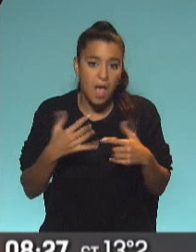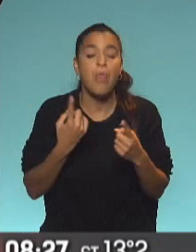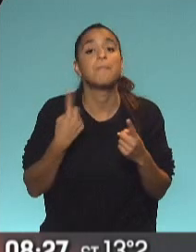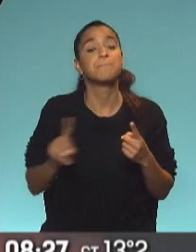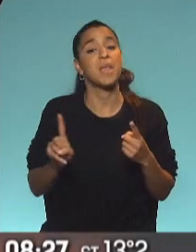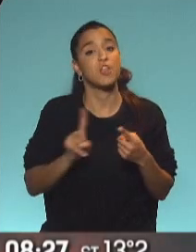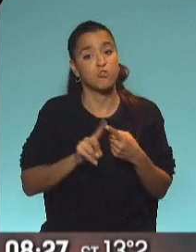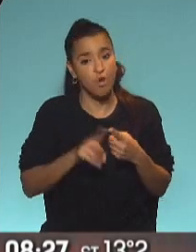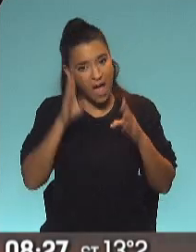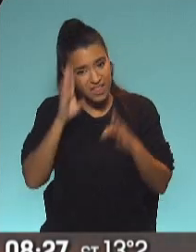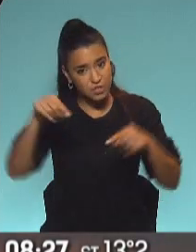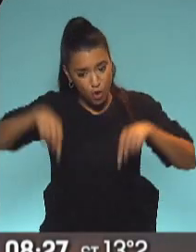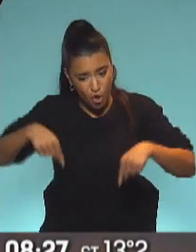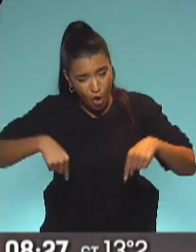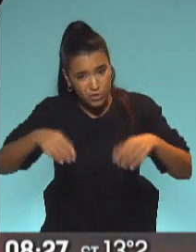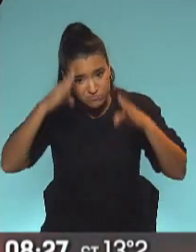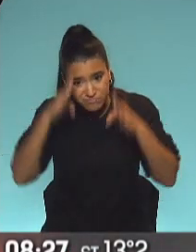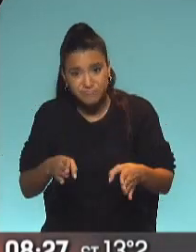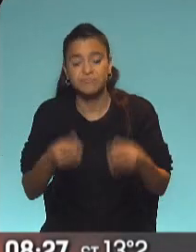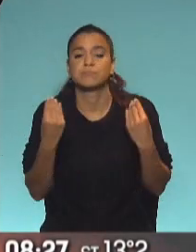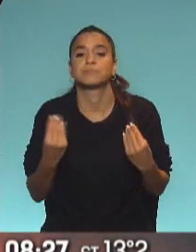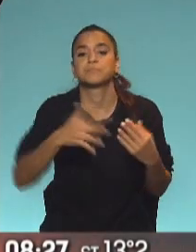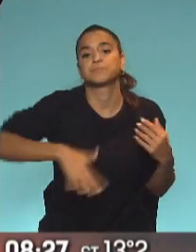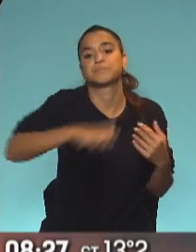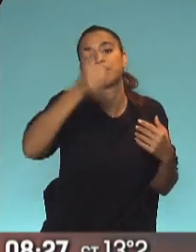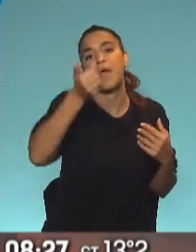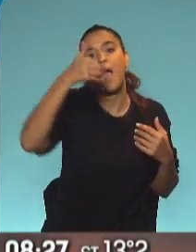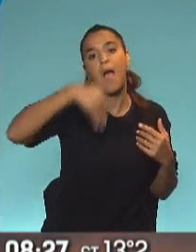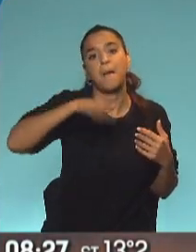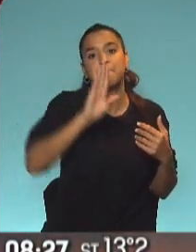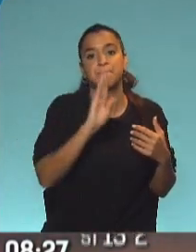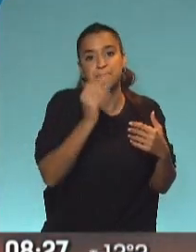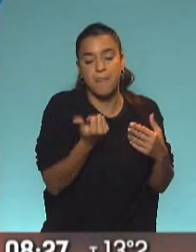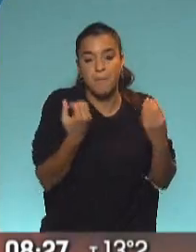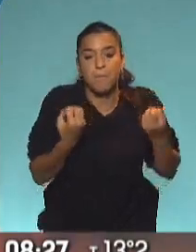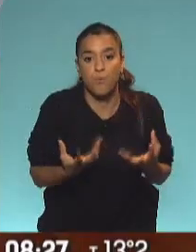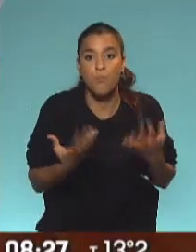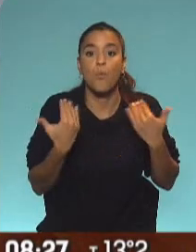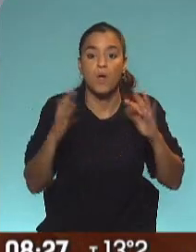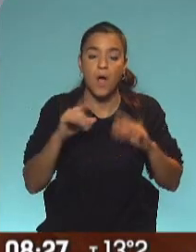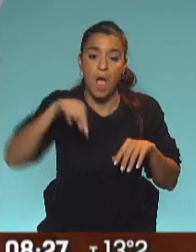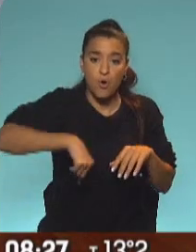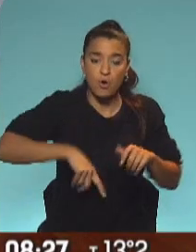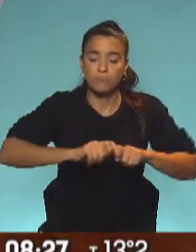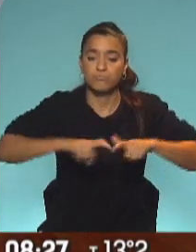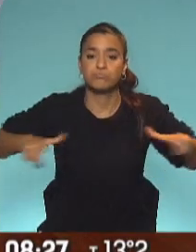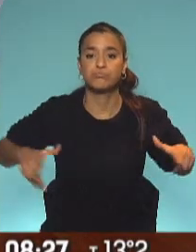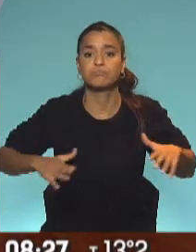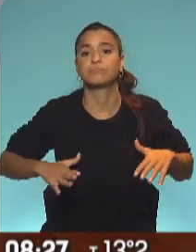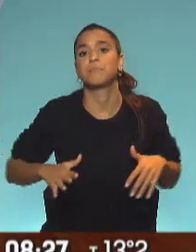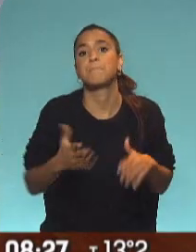pero la atención hoy está depositada en lo que pasa en el área metropolitana porque, bueno, es probable que estemos atravesando en este momento